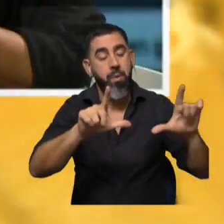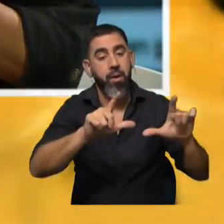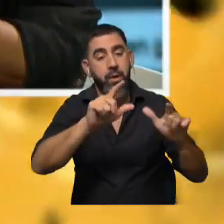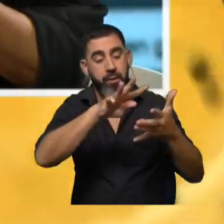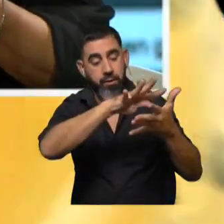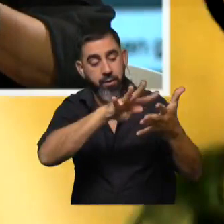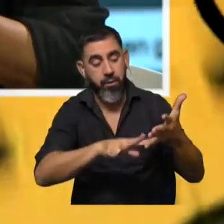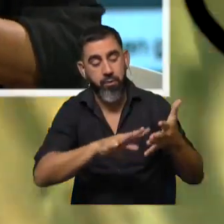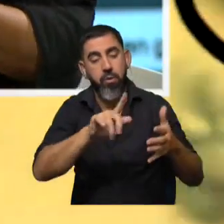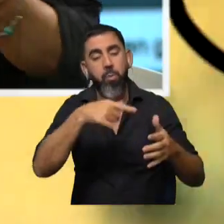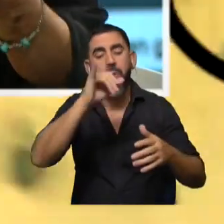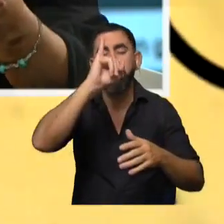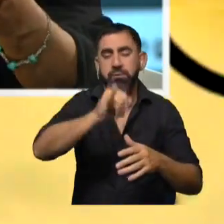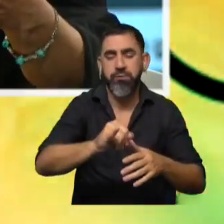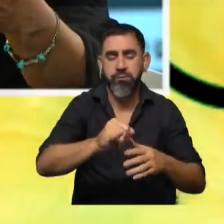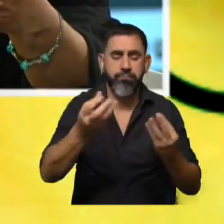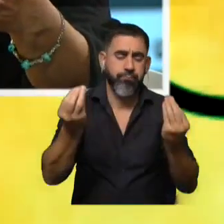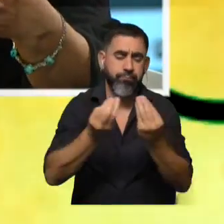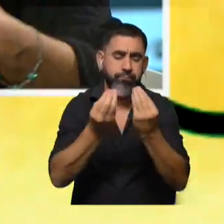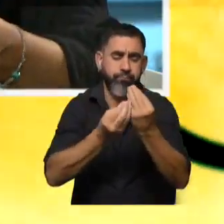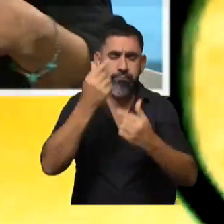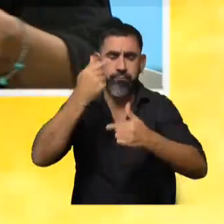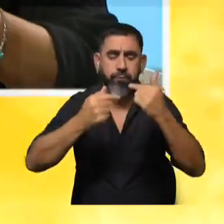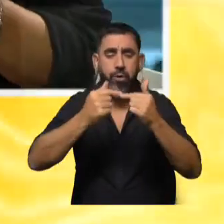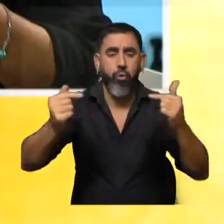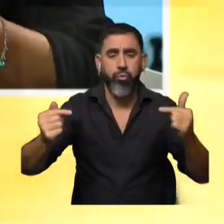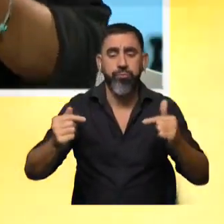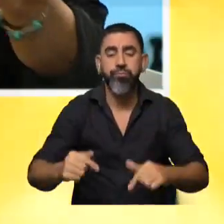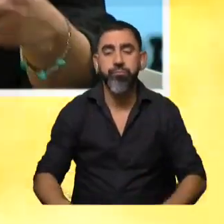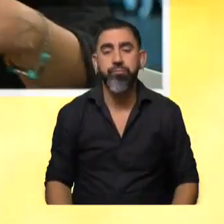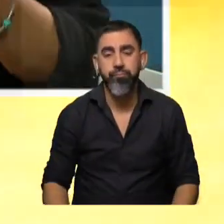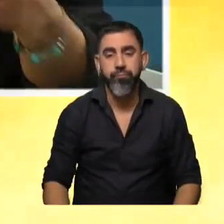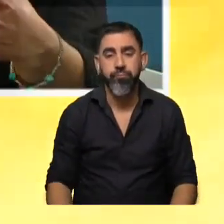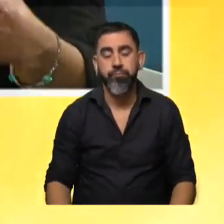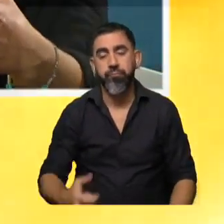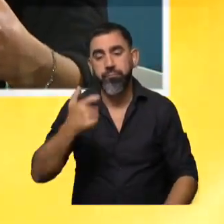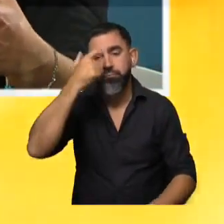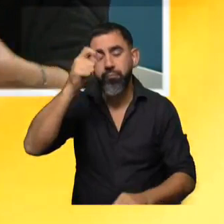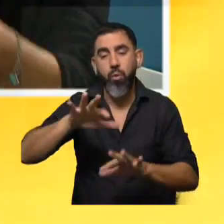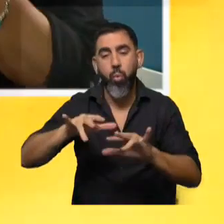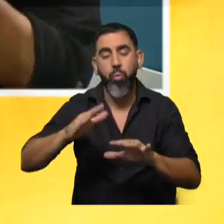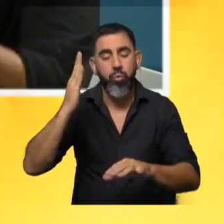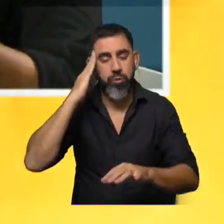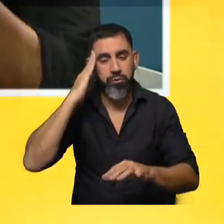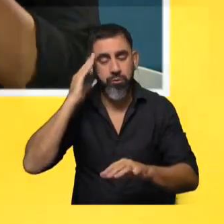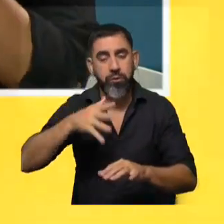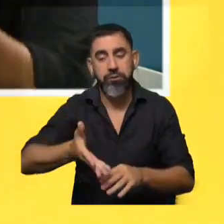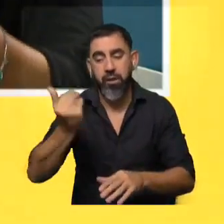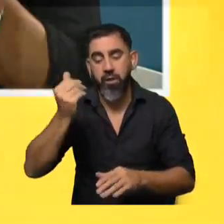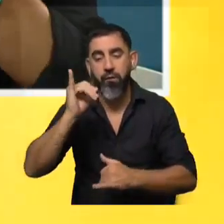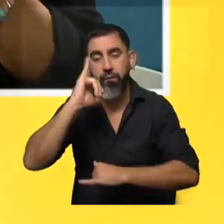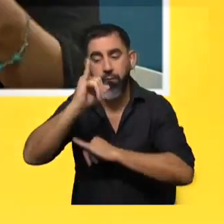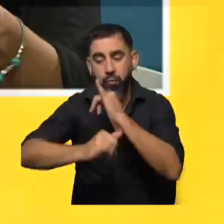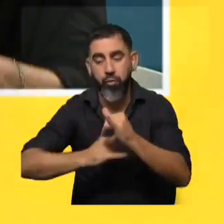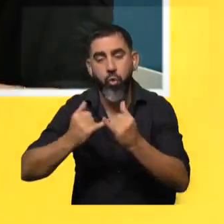de ese texto sí, hacer un montón de cosas que distintas ramas de la ciencia de la computación saben hacer. Extracción de información,